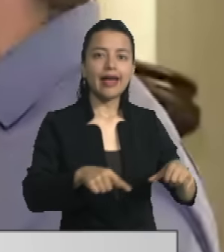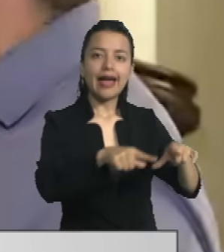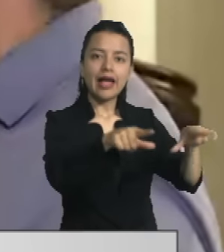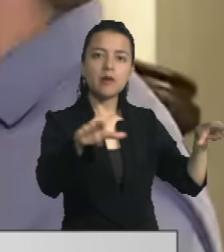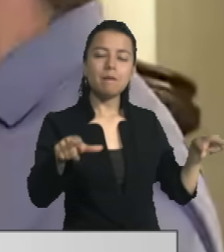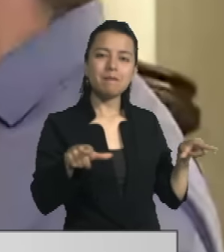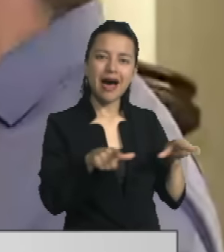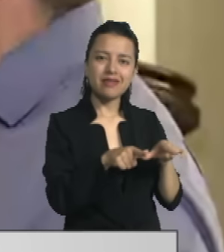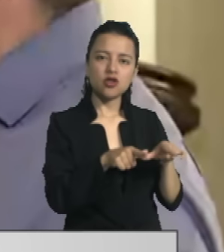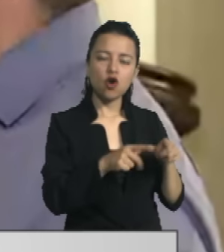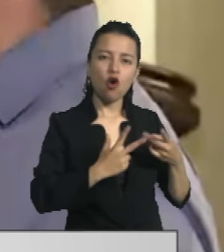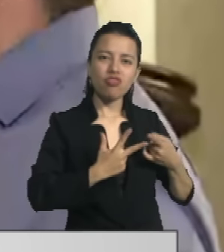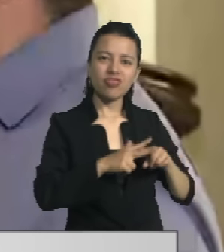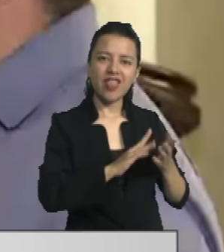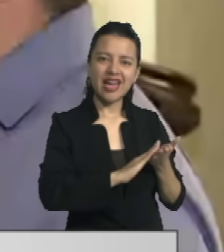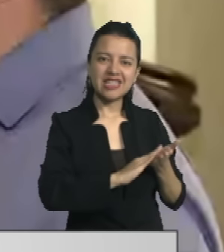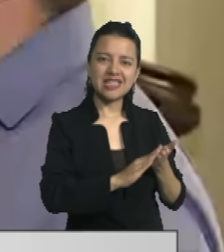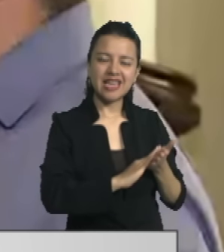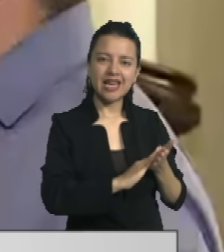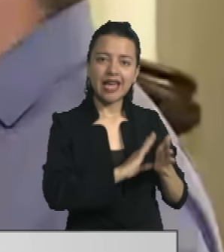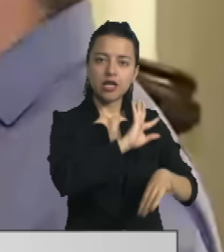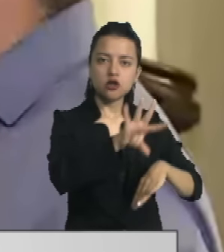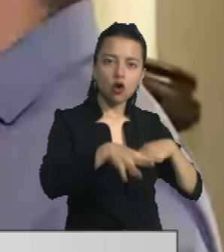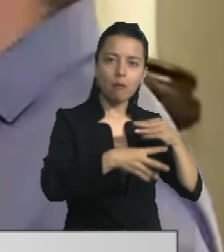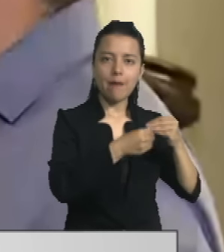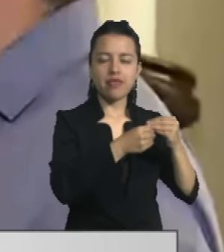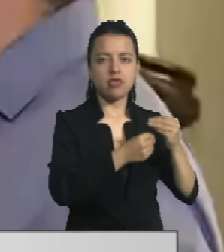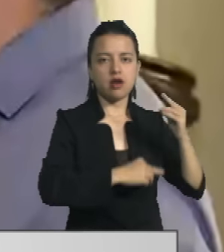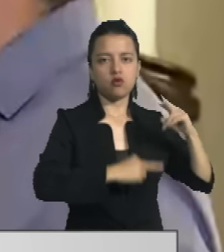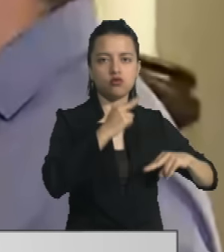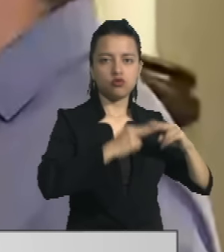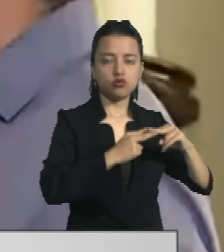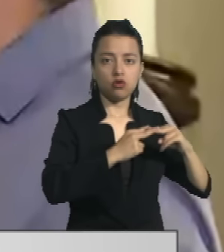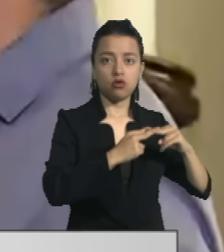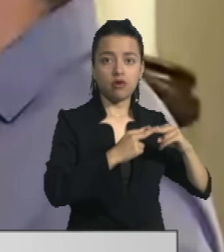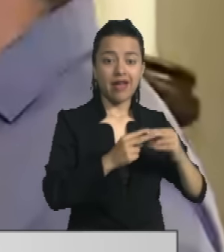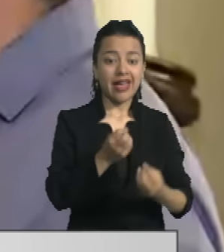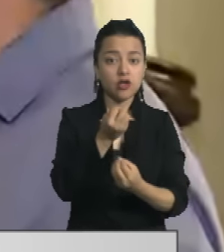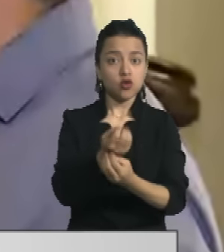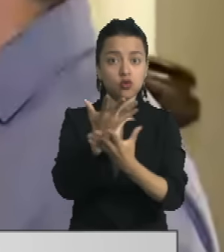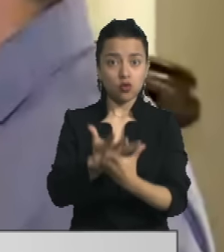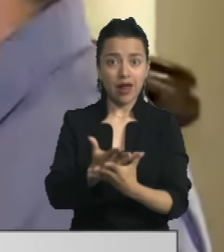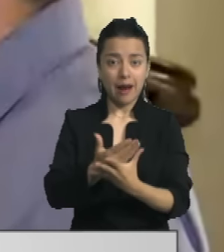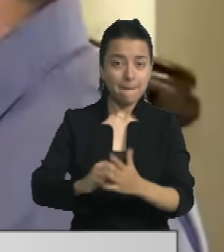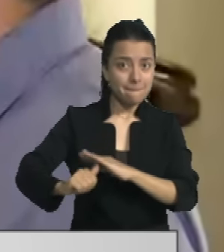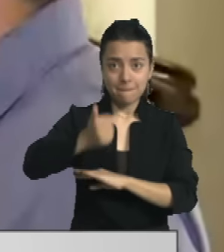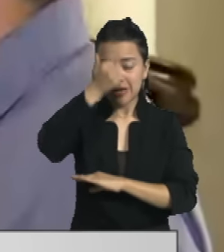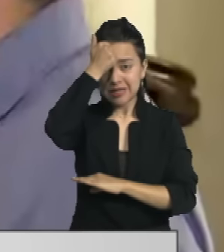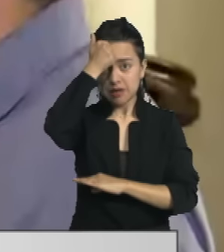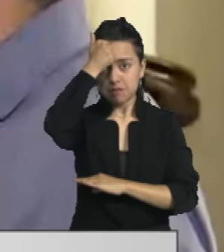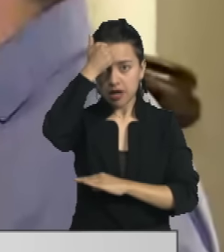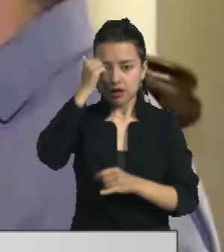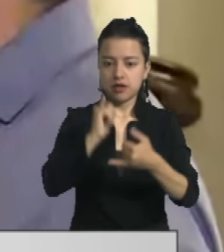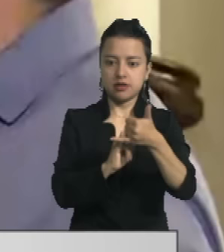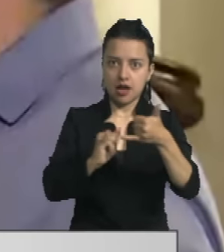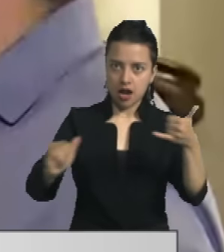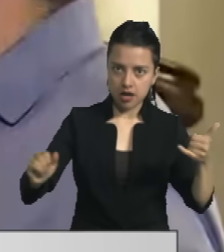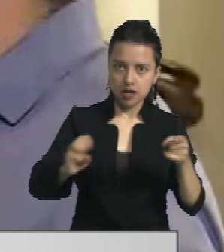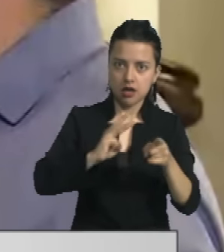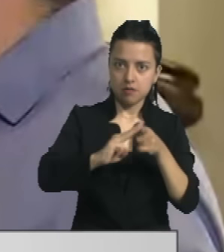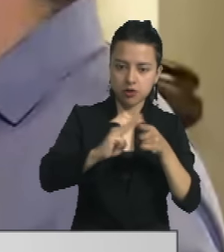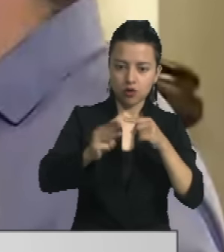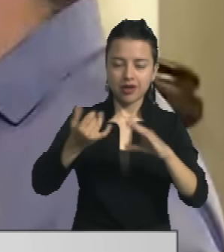y que es una obra no estructural estructural lo que acabo de decir tanto la construcción del